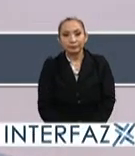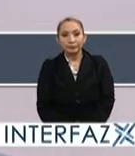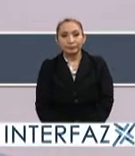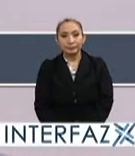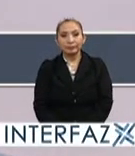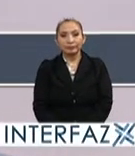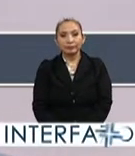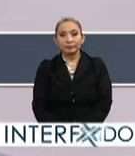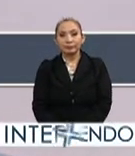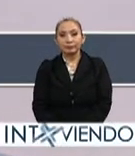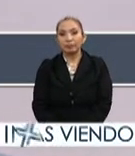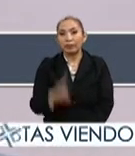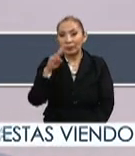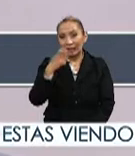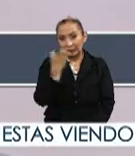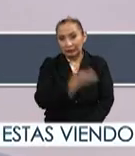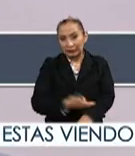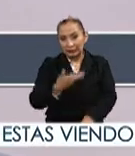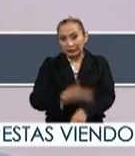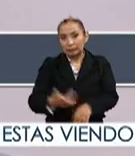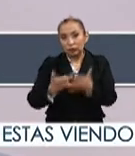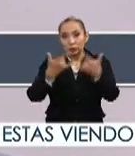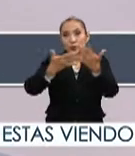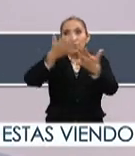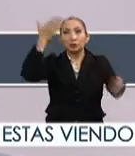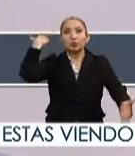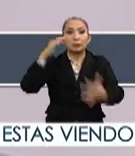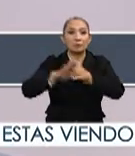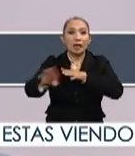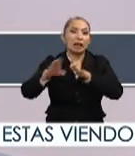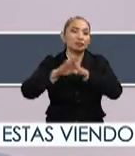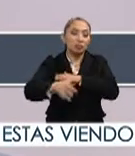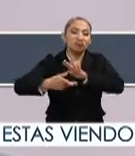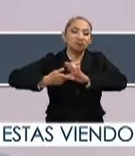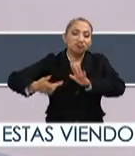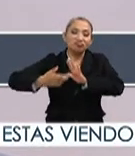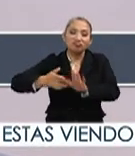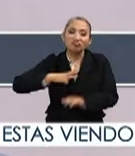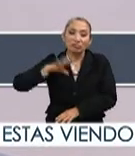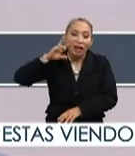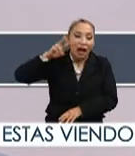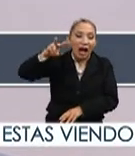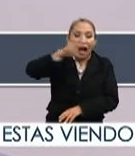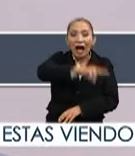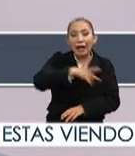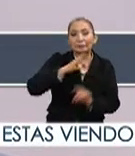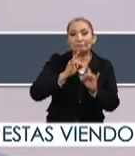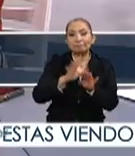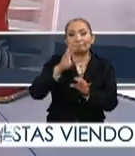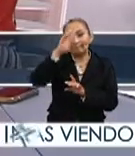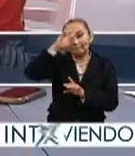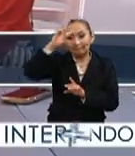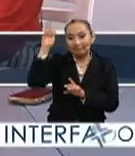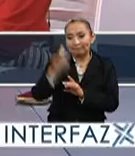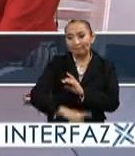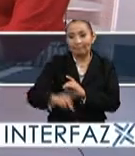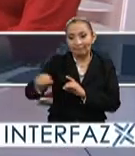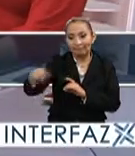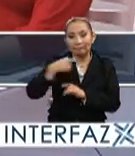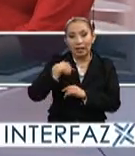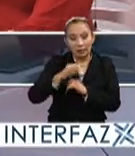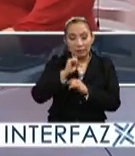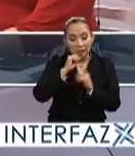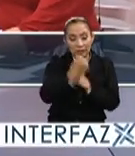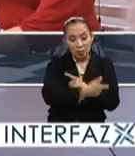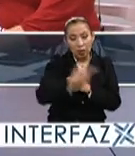bueno, sin duda, en todos estos procesos históricos de migración donde existen estas consecuencias tan traumáticas, pues se ven